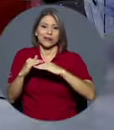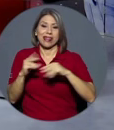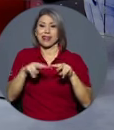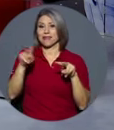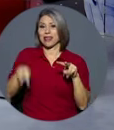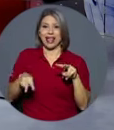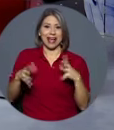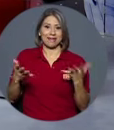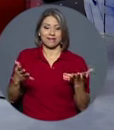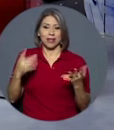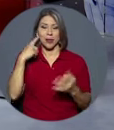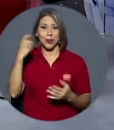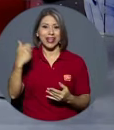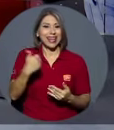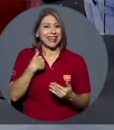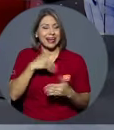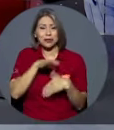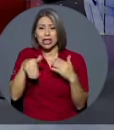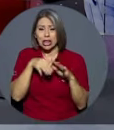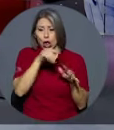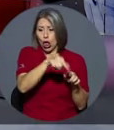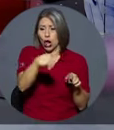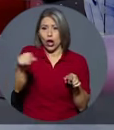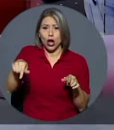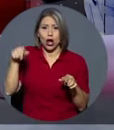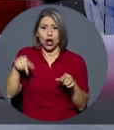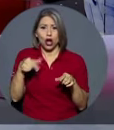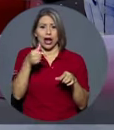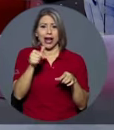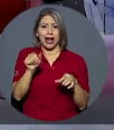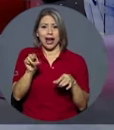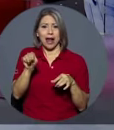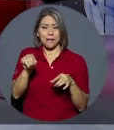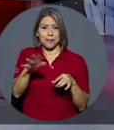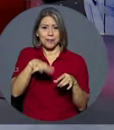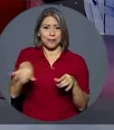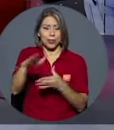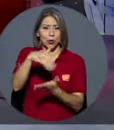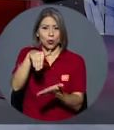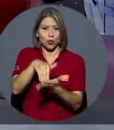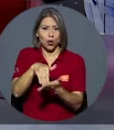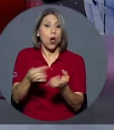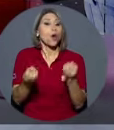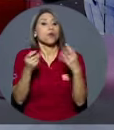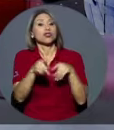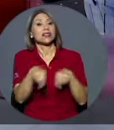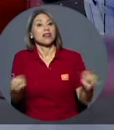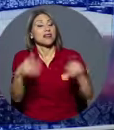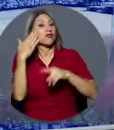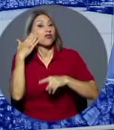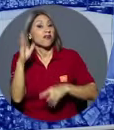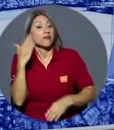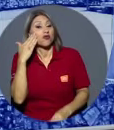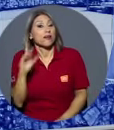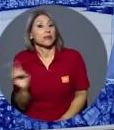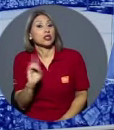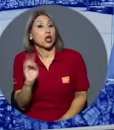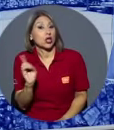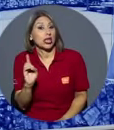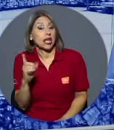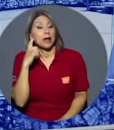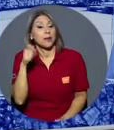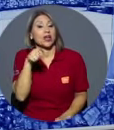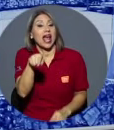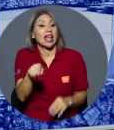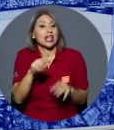todo el área del gran área metropolitana. Muchas no las conocemos ni siquiera dónde están porque están cubiertas